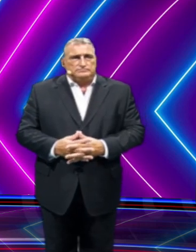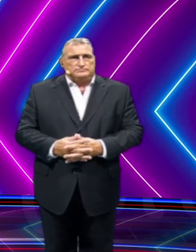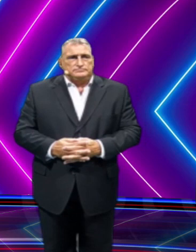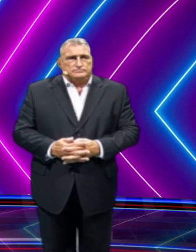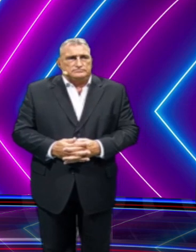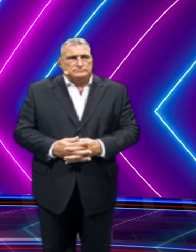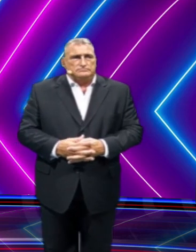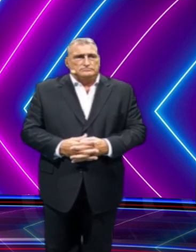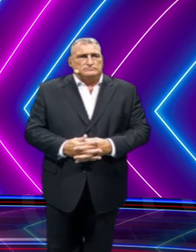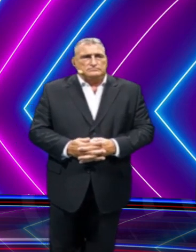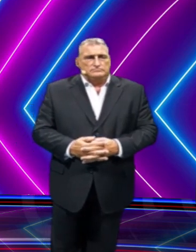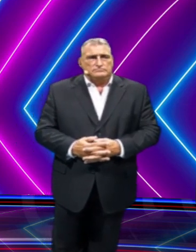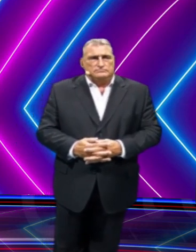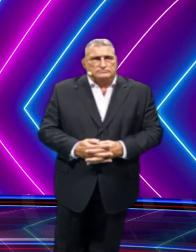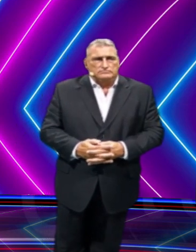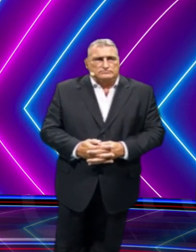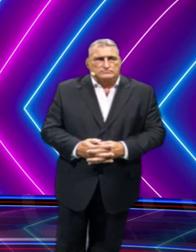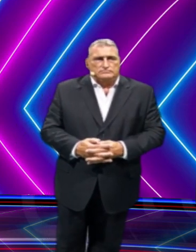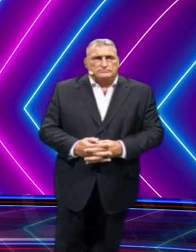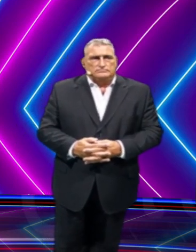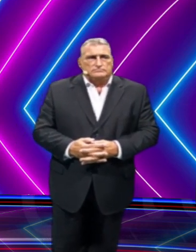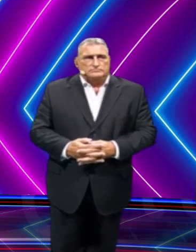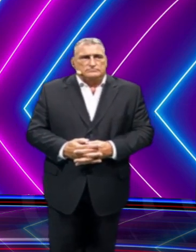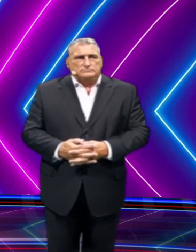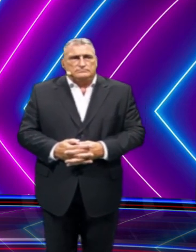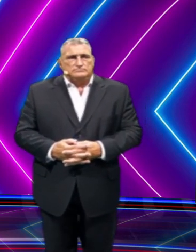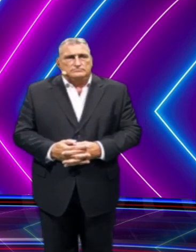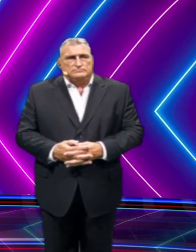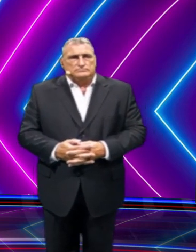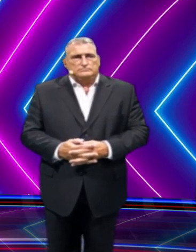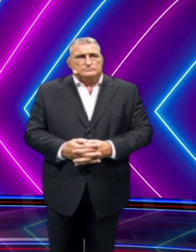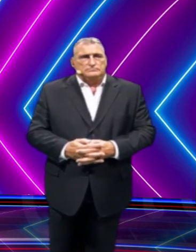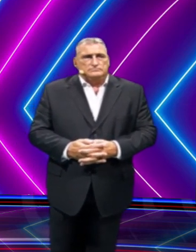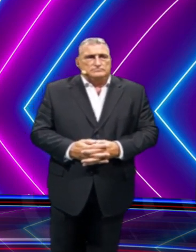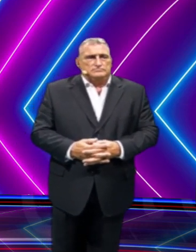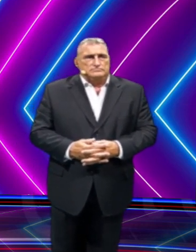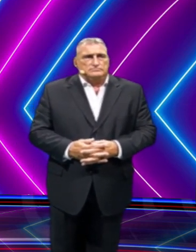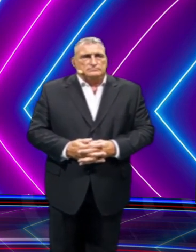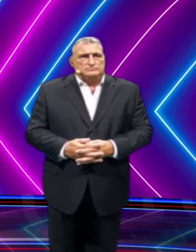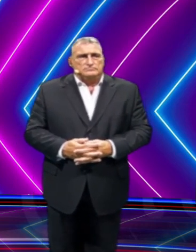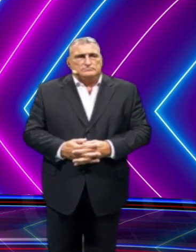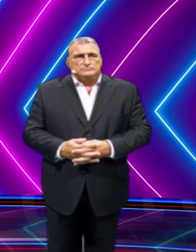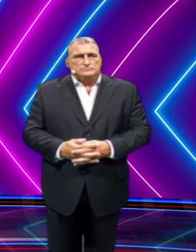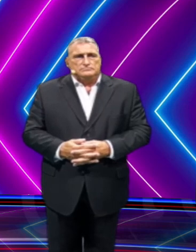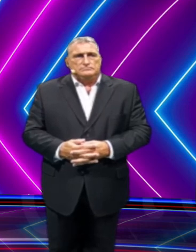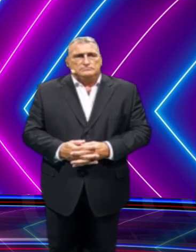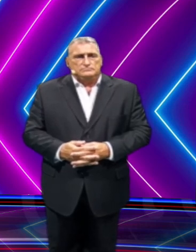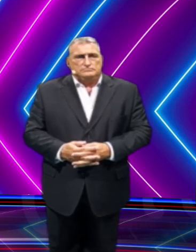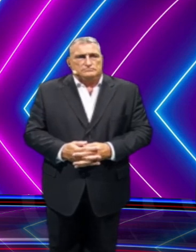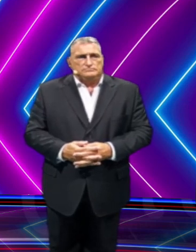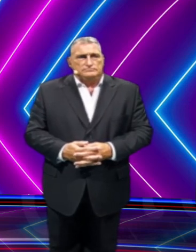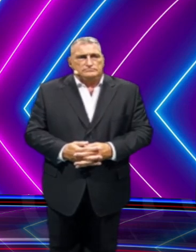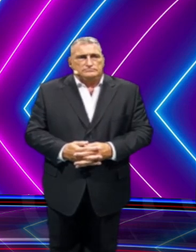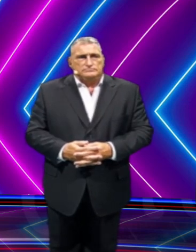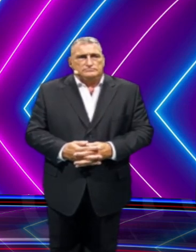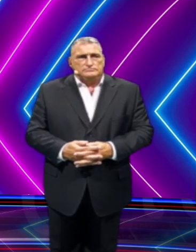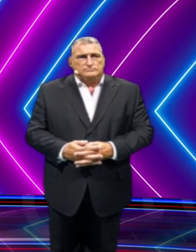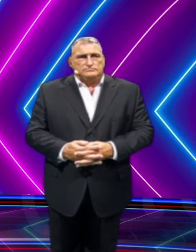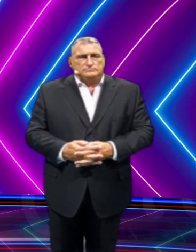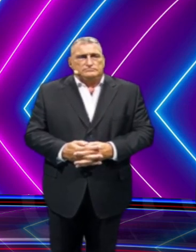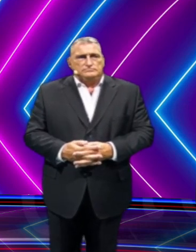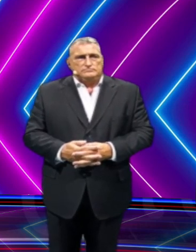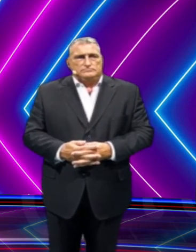de no poder identificar los problemas que tenemos nosotros, entonces buscamos los problemas ajenos para disminuir al otro, y más vale que el otro quede